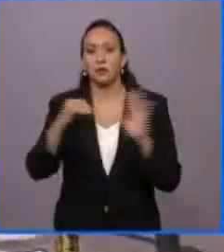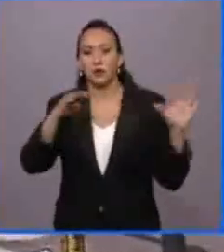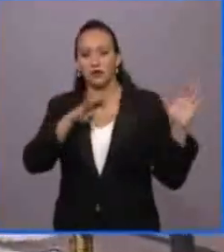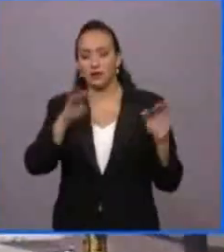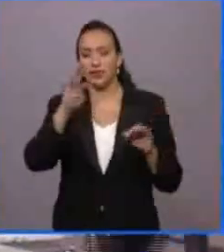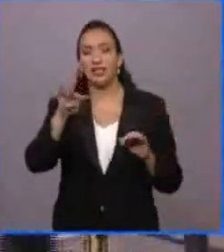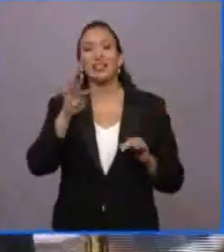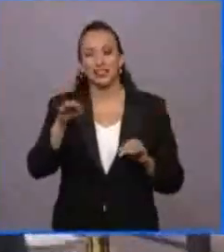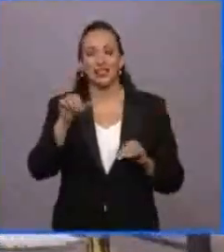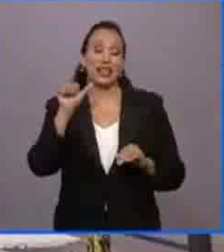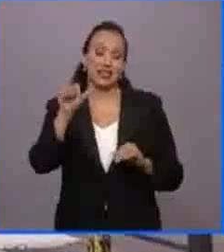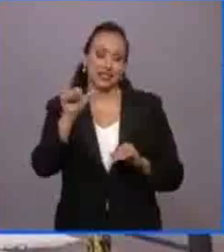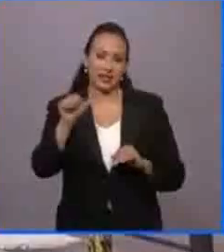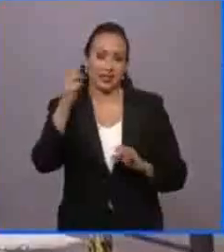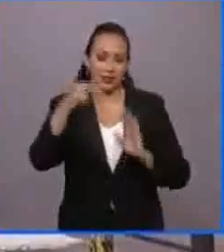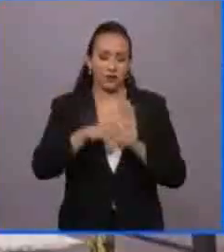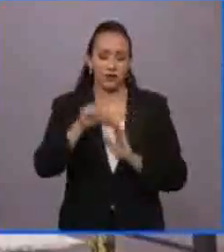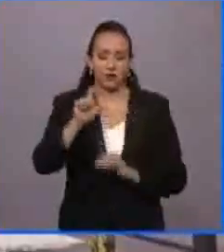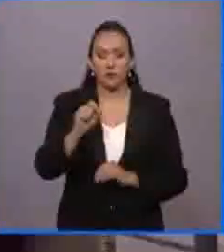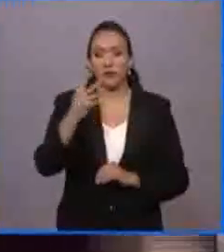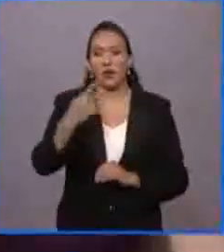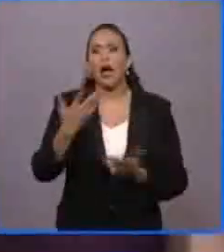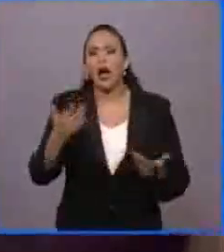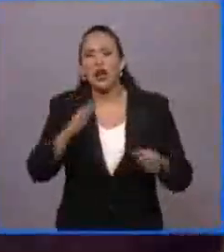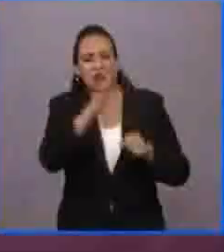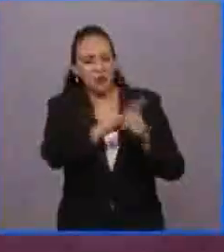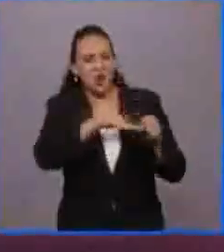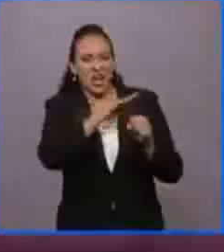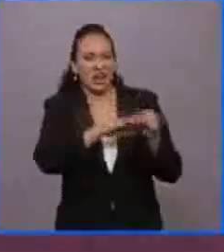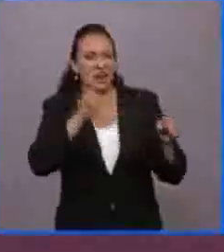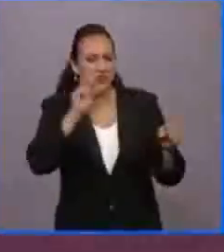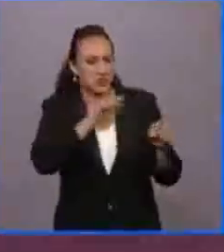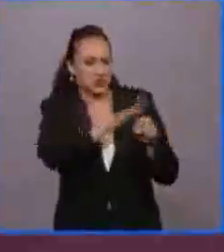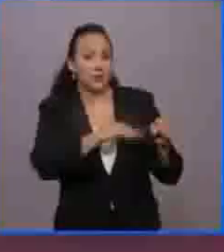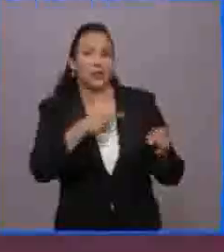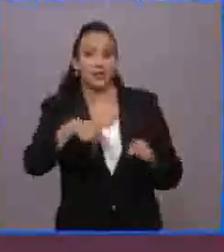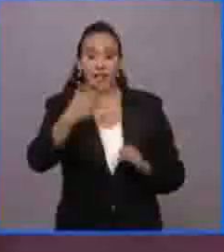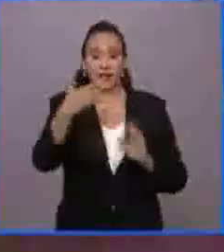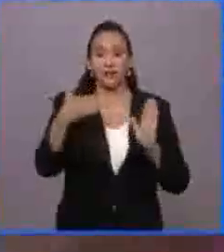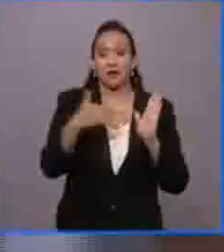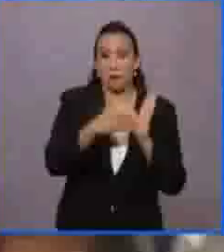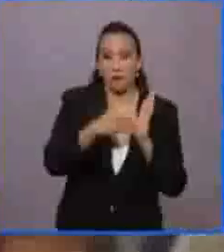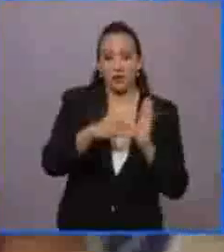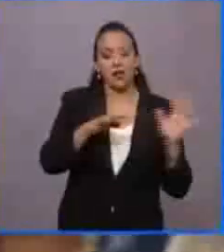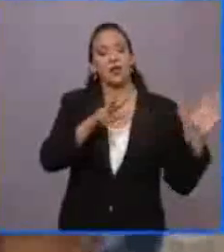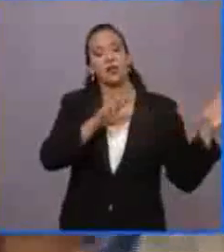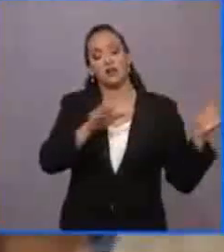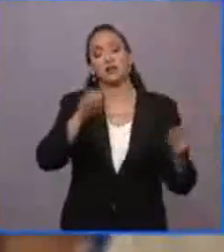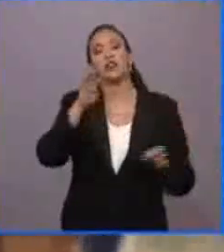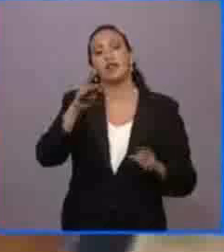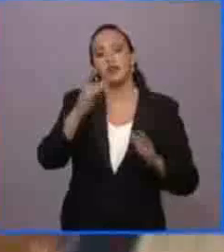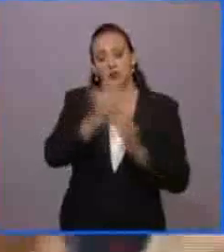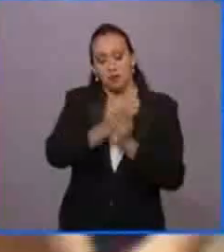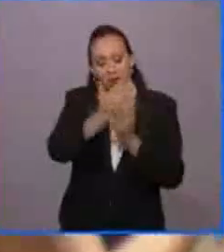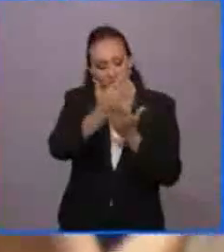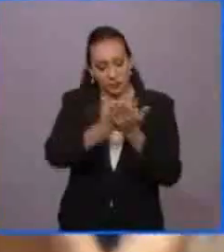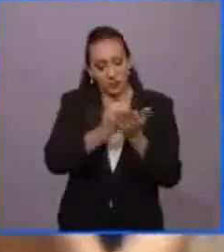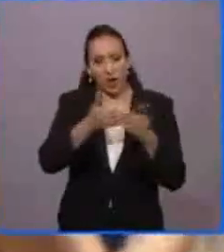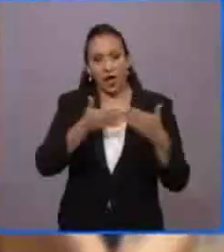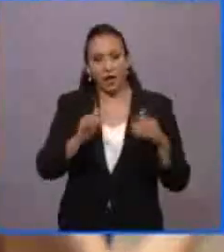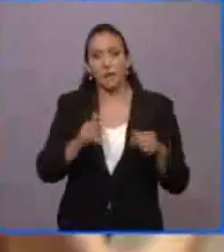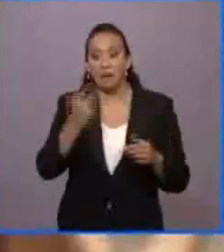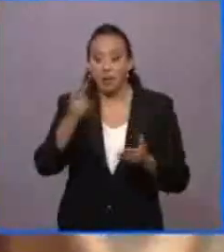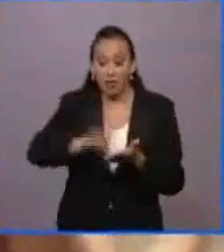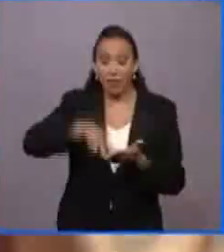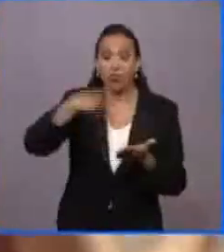35,916 en 2024, mientras que por acoso sexual se abrieron 13,819 carpetas el año pasado, casi el doble